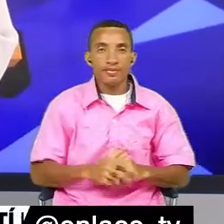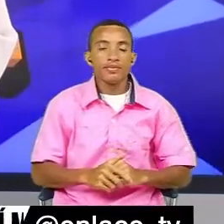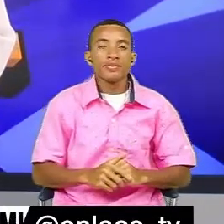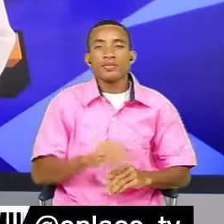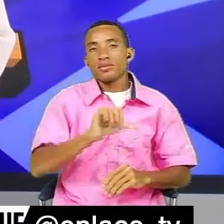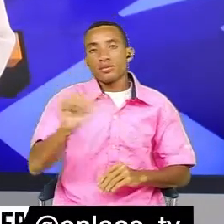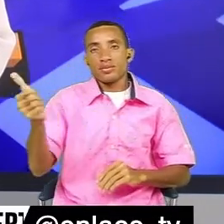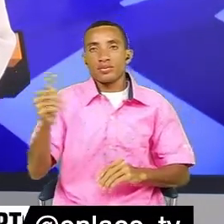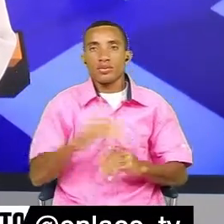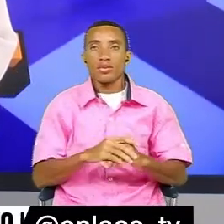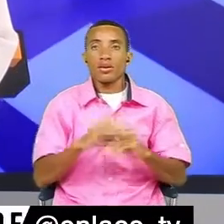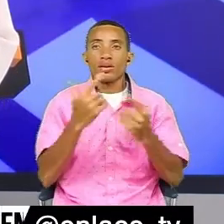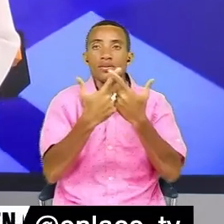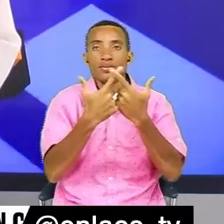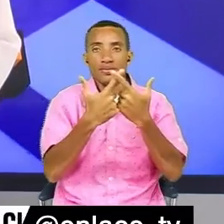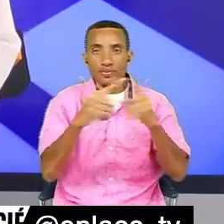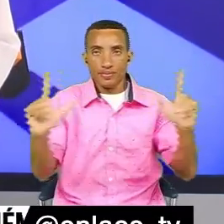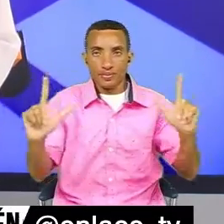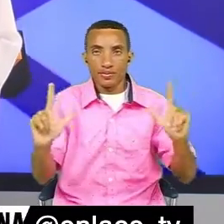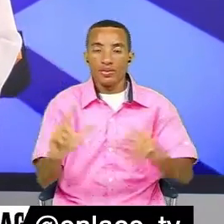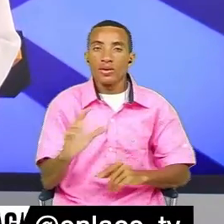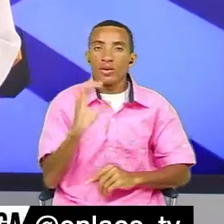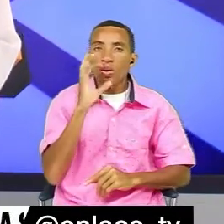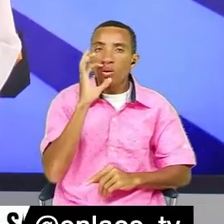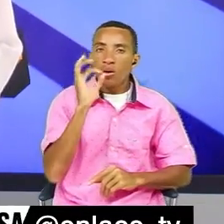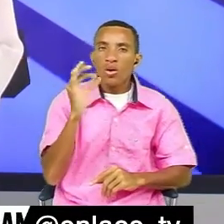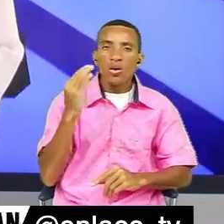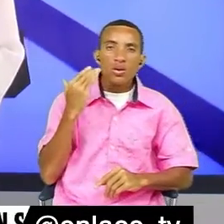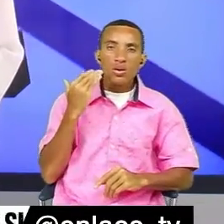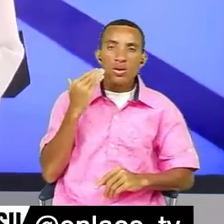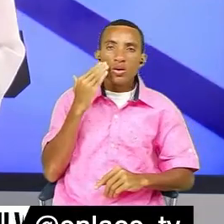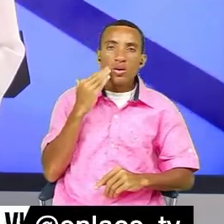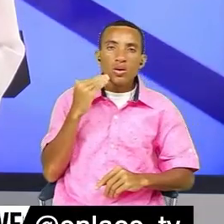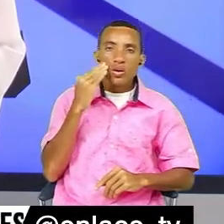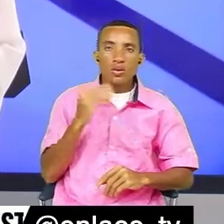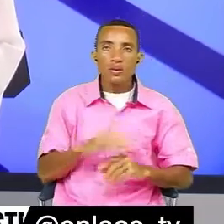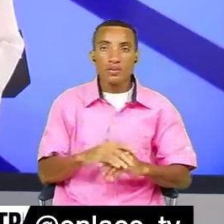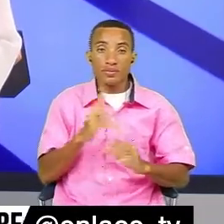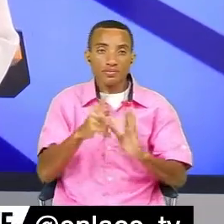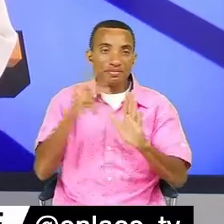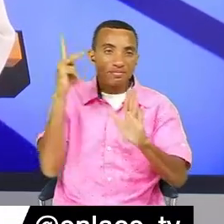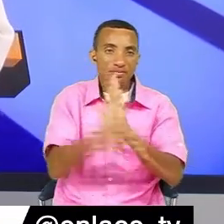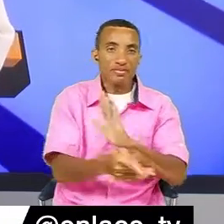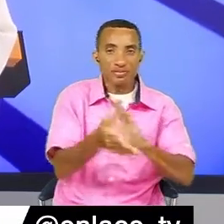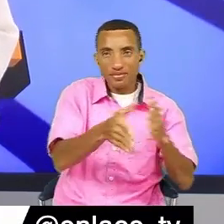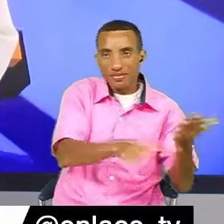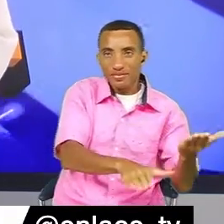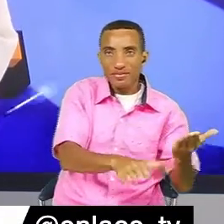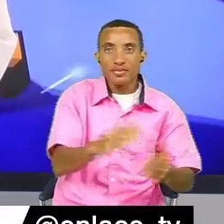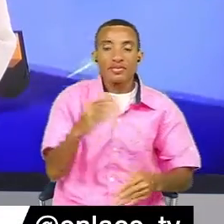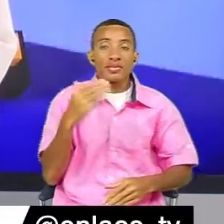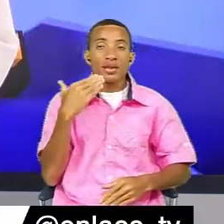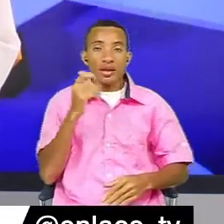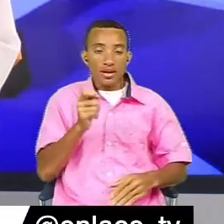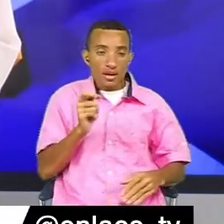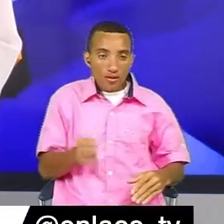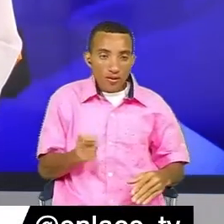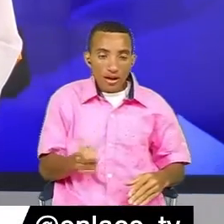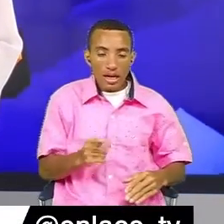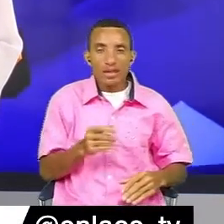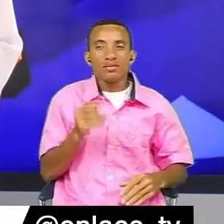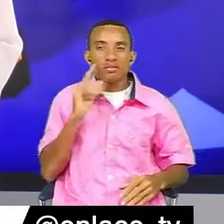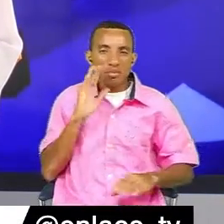en libertad el joven señalado como el homicida de la reconocida abogada Claudia Metroria Calvo. Este joven fue dejado